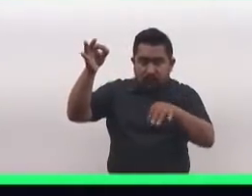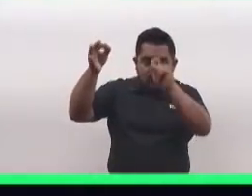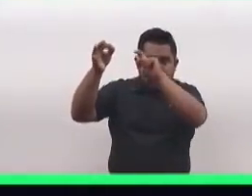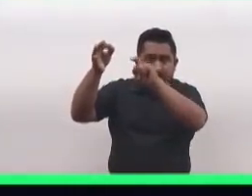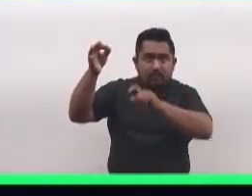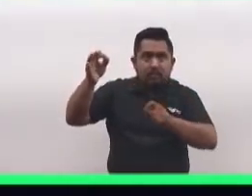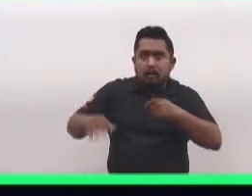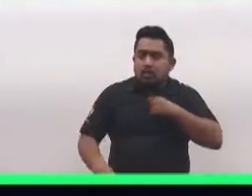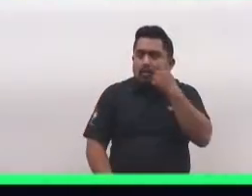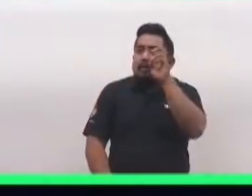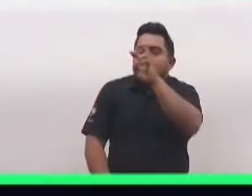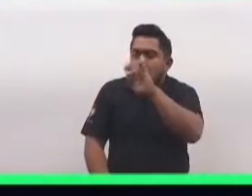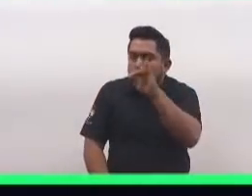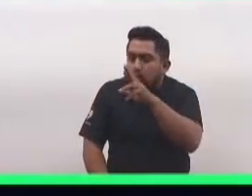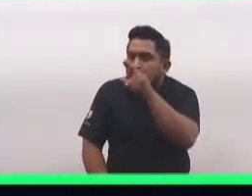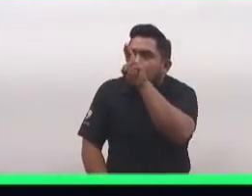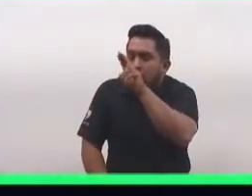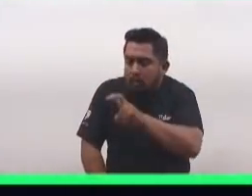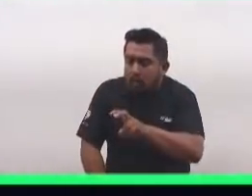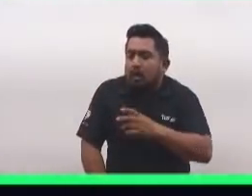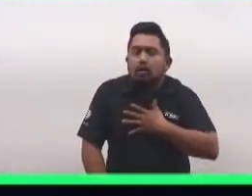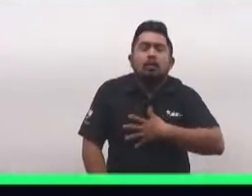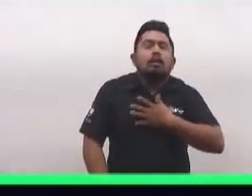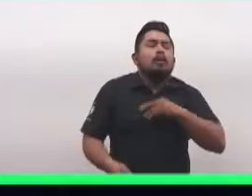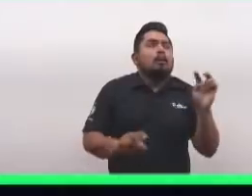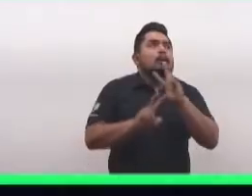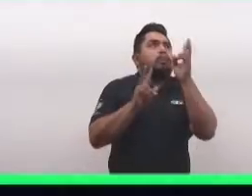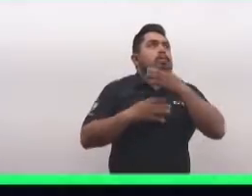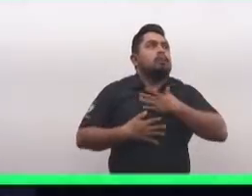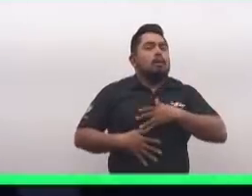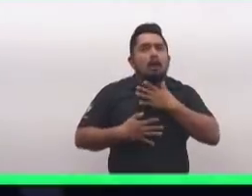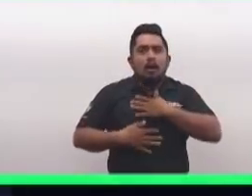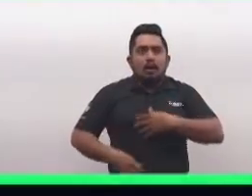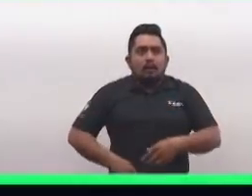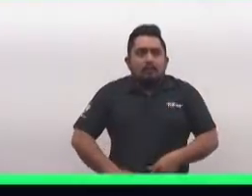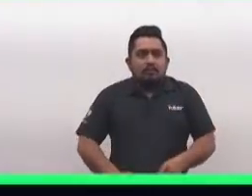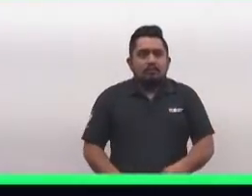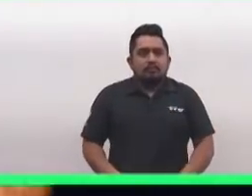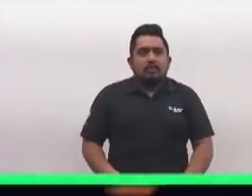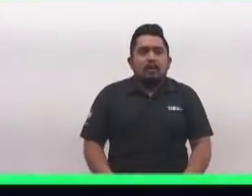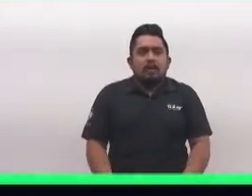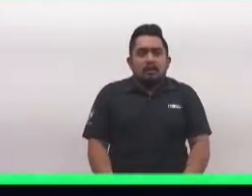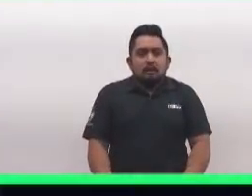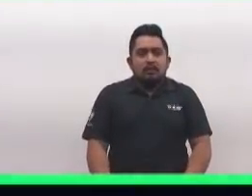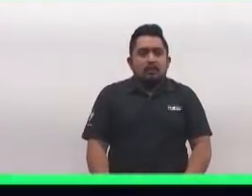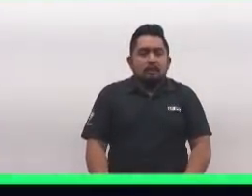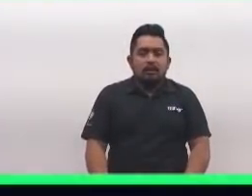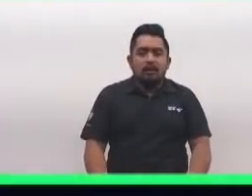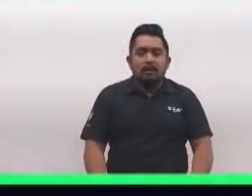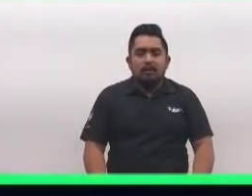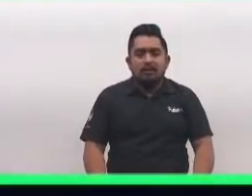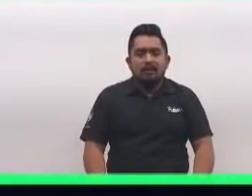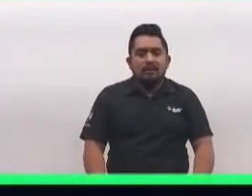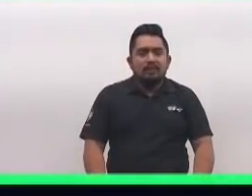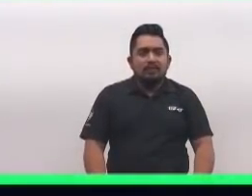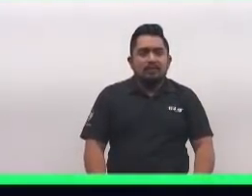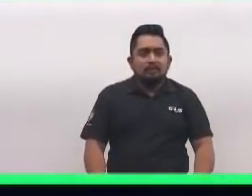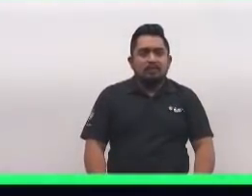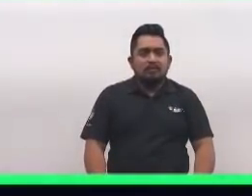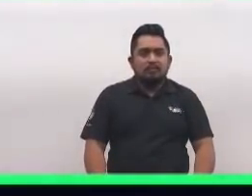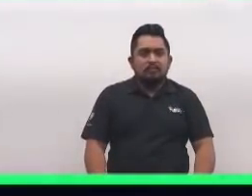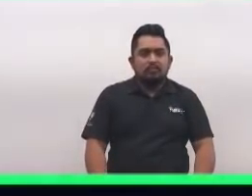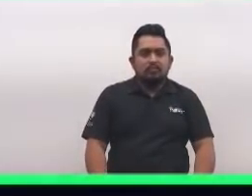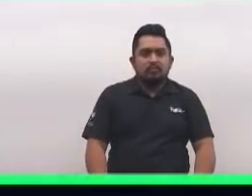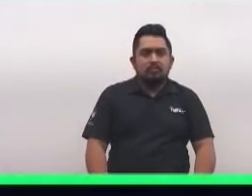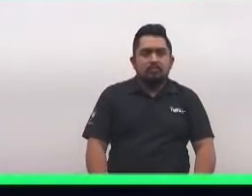busca hermanitos lindos no se ha buscado usted vaya viendo ahí omar ángulo sólo en la primera la primera solía y de una sola